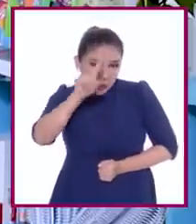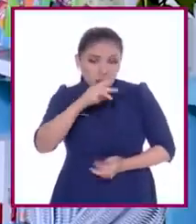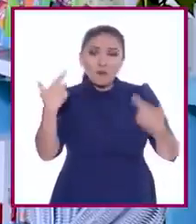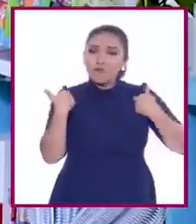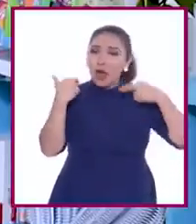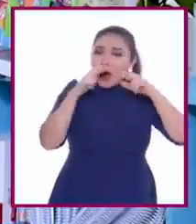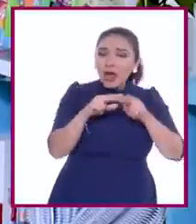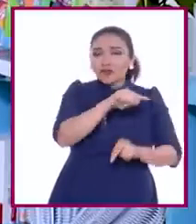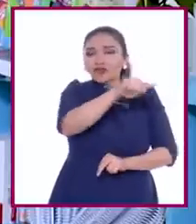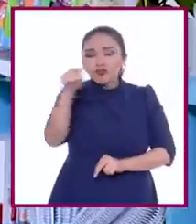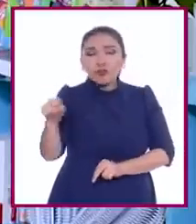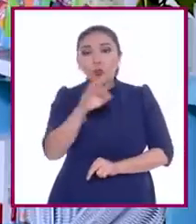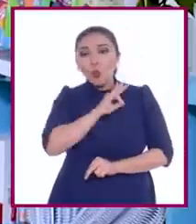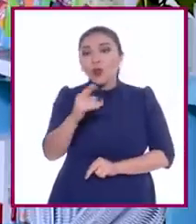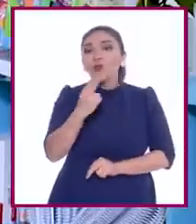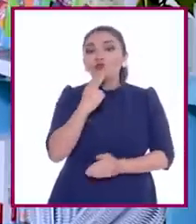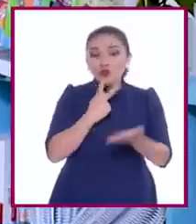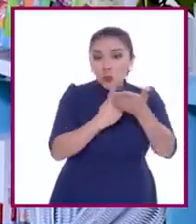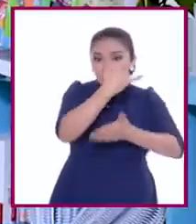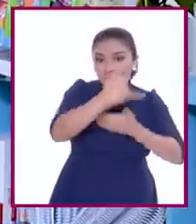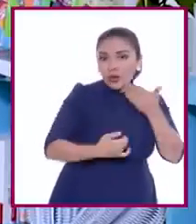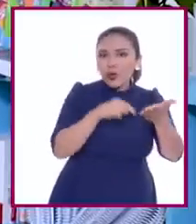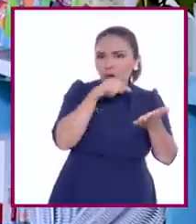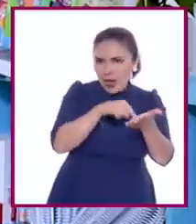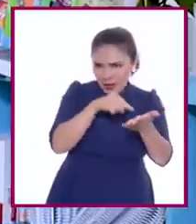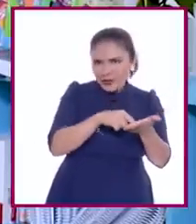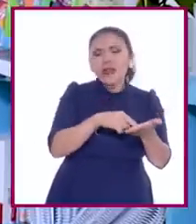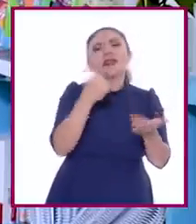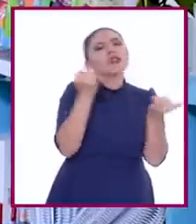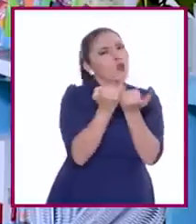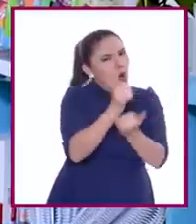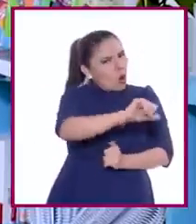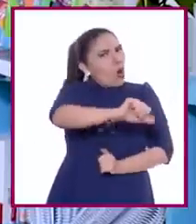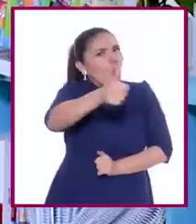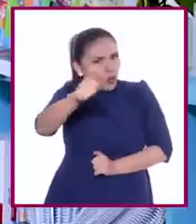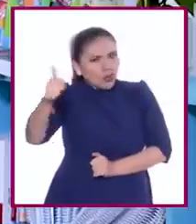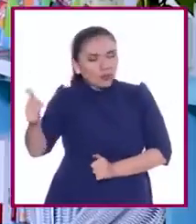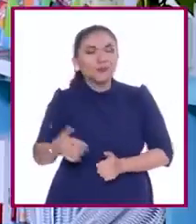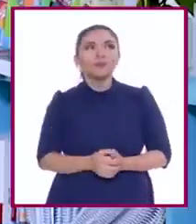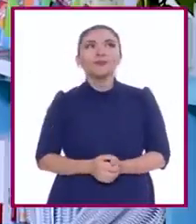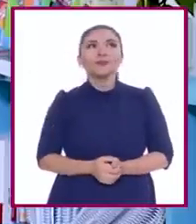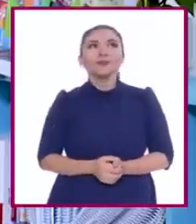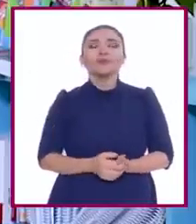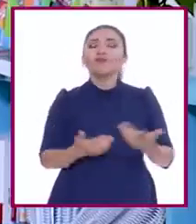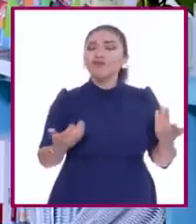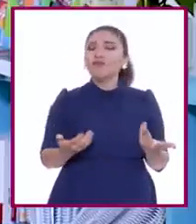los maestros y maestras que usen este proyecto y los demás,